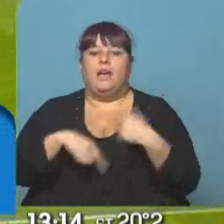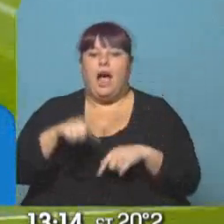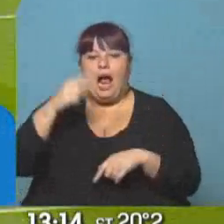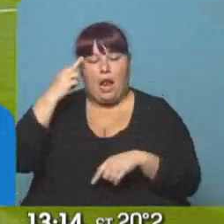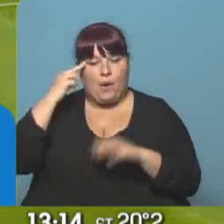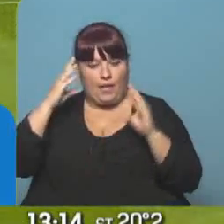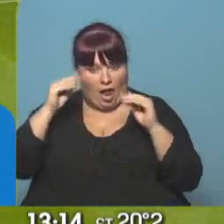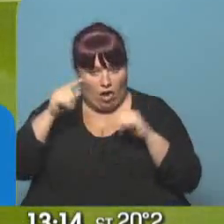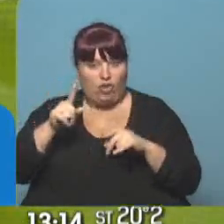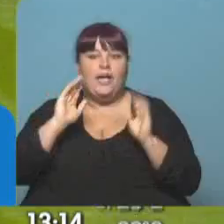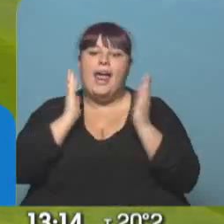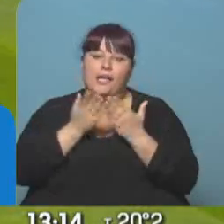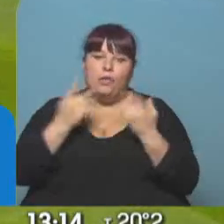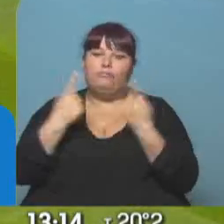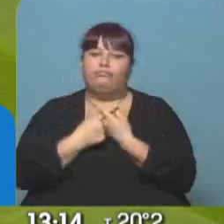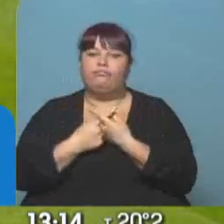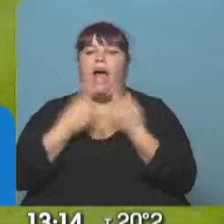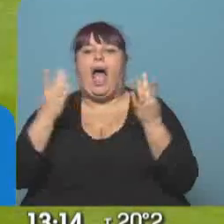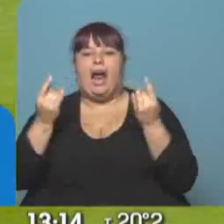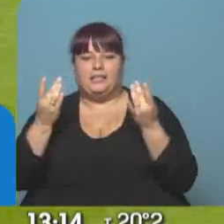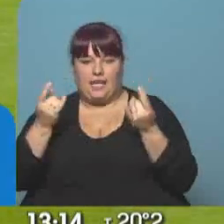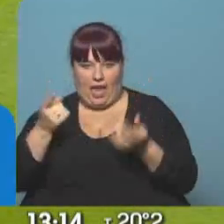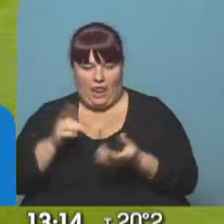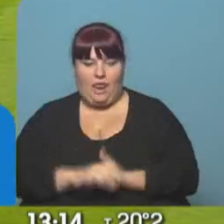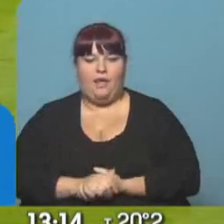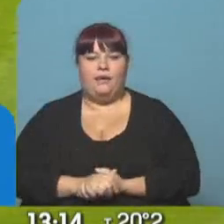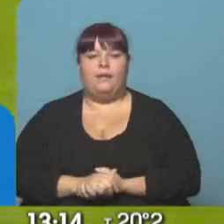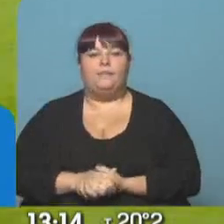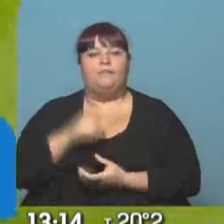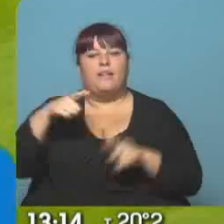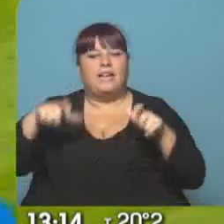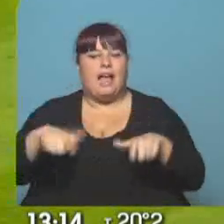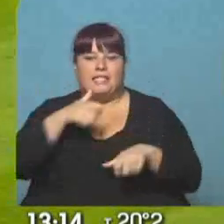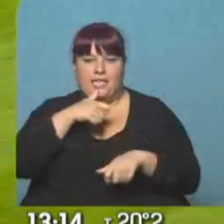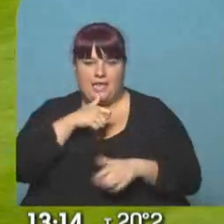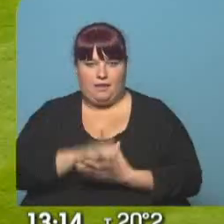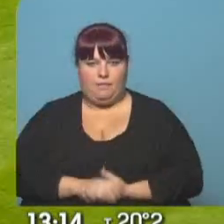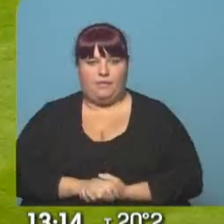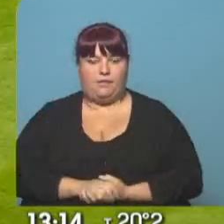21:05 Estudiantes enfrentará a Arsenal en cancha de Quilmes.